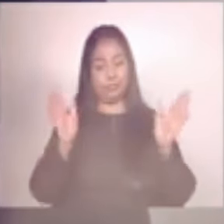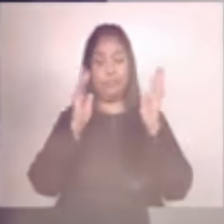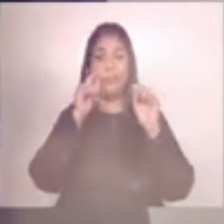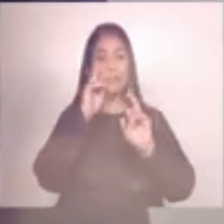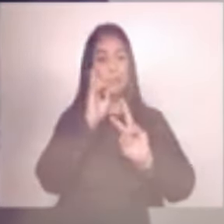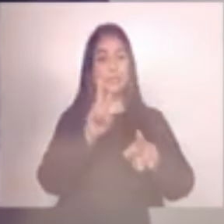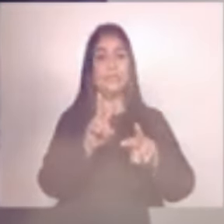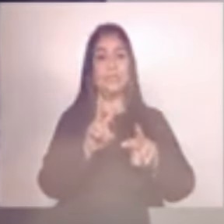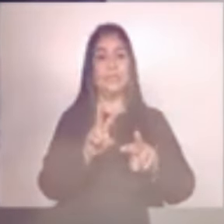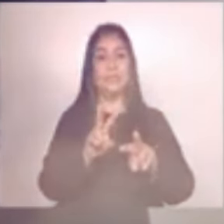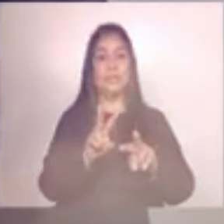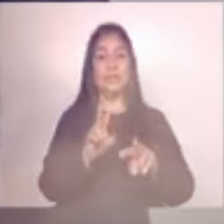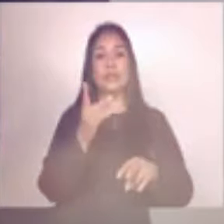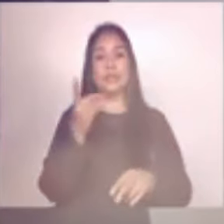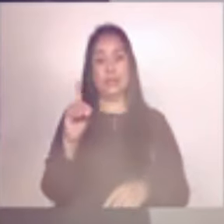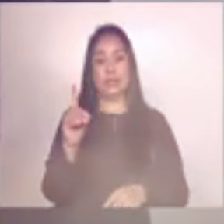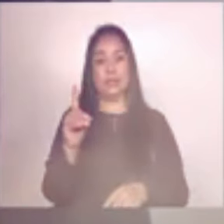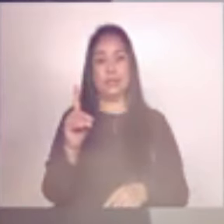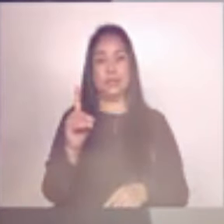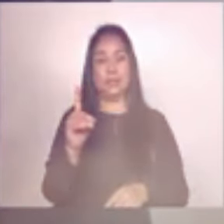visión, de